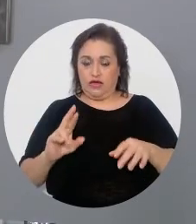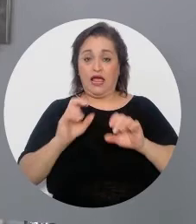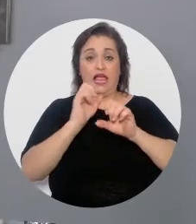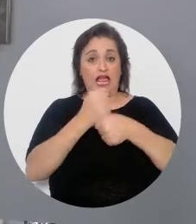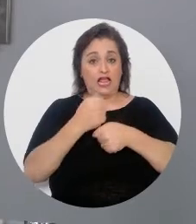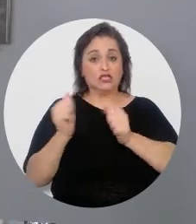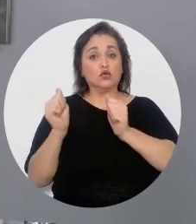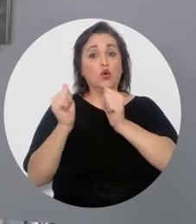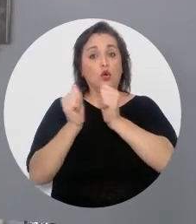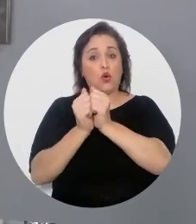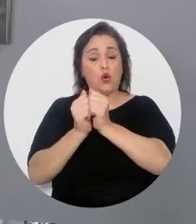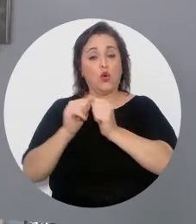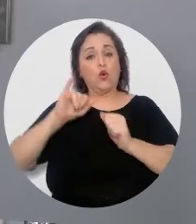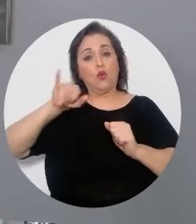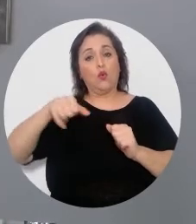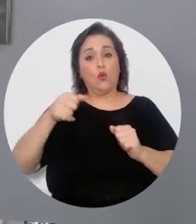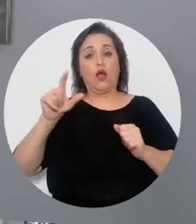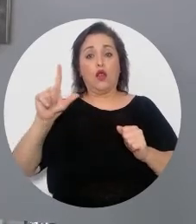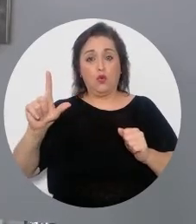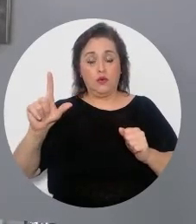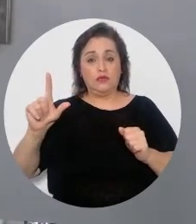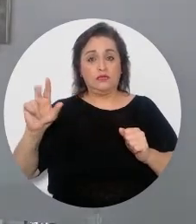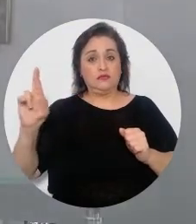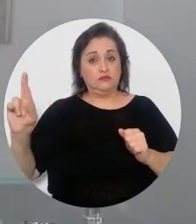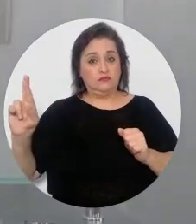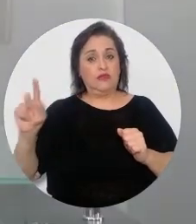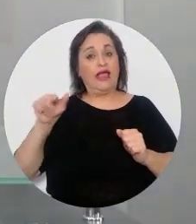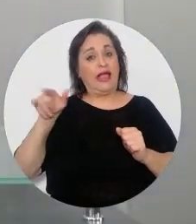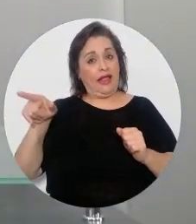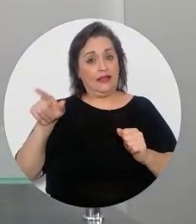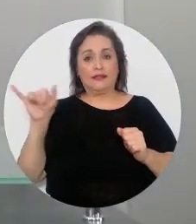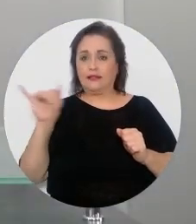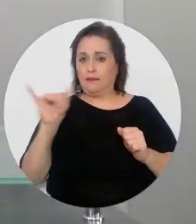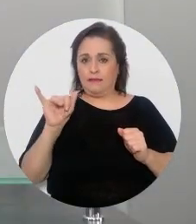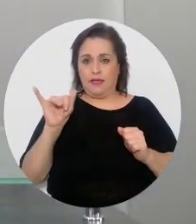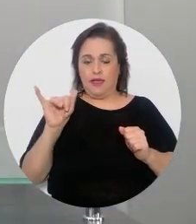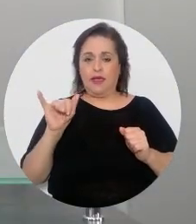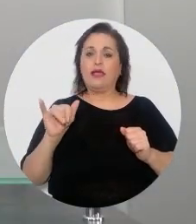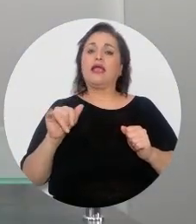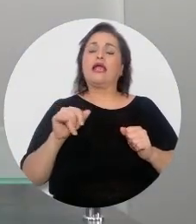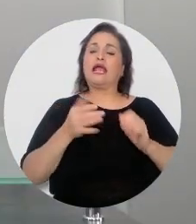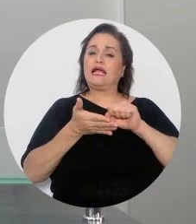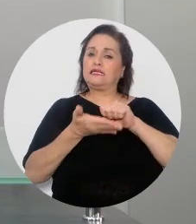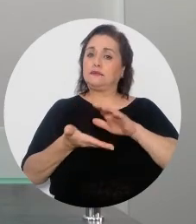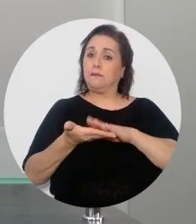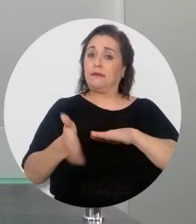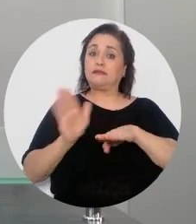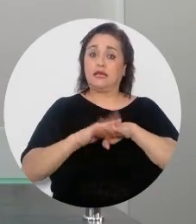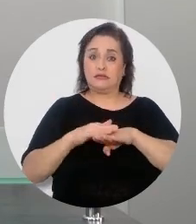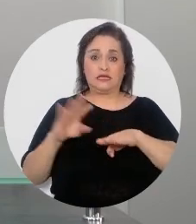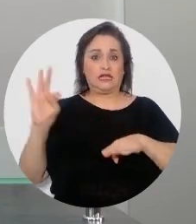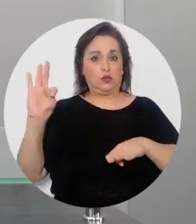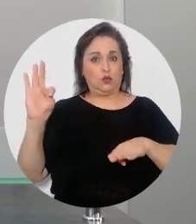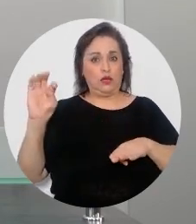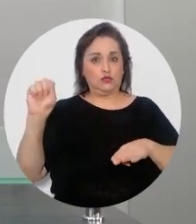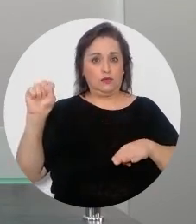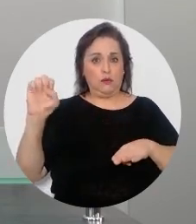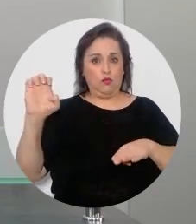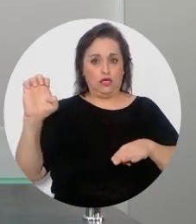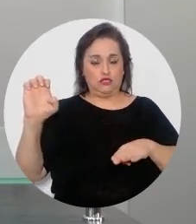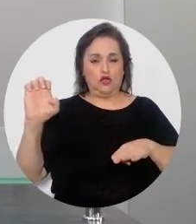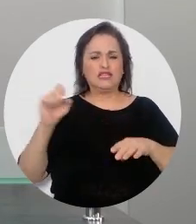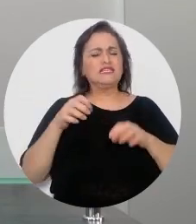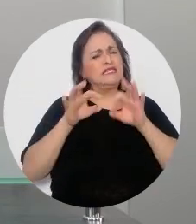elaborado en conjunto con don Juan Luis Rivera Sánchez, también letrado del Tribunal Supremo de Elecciones. ¿Por